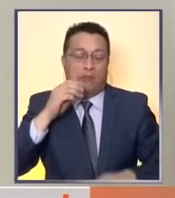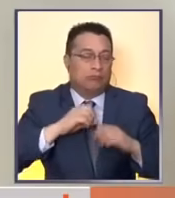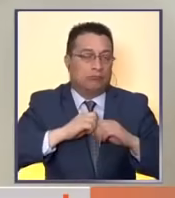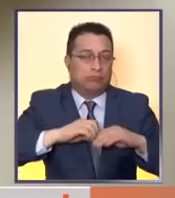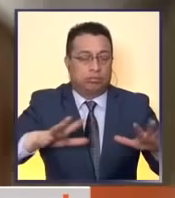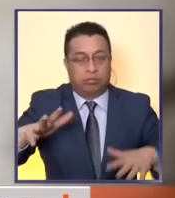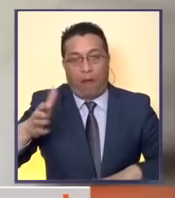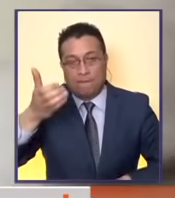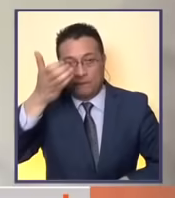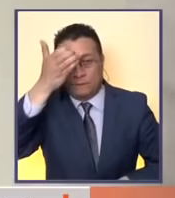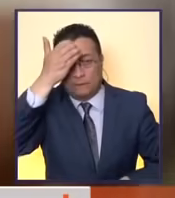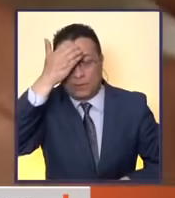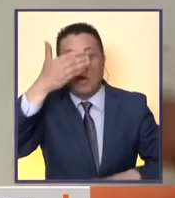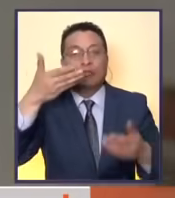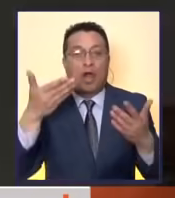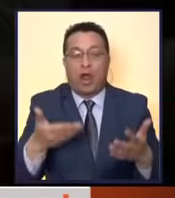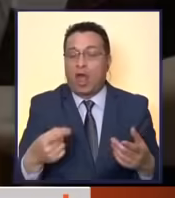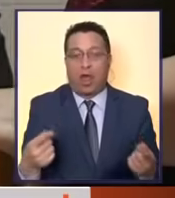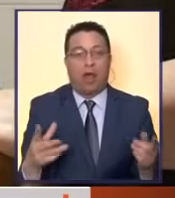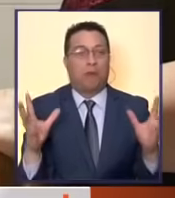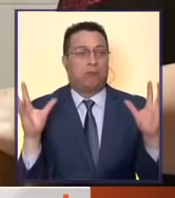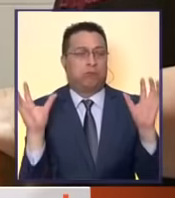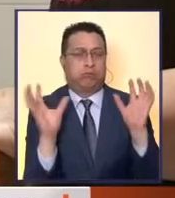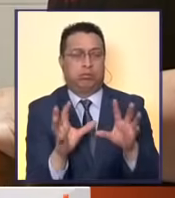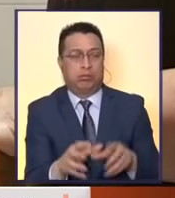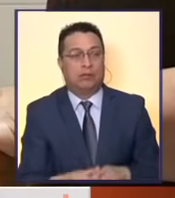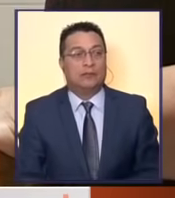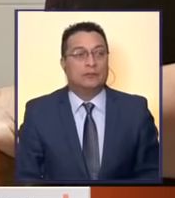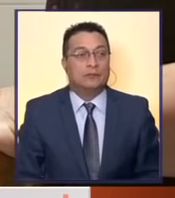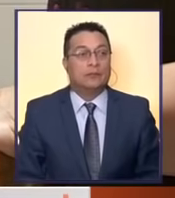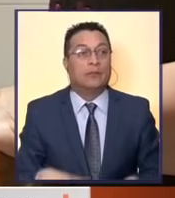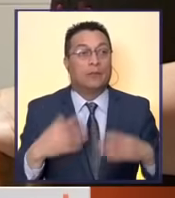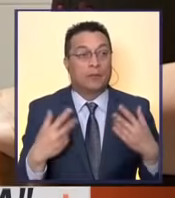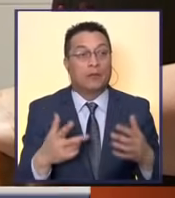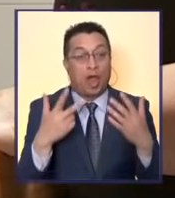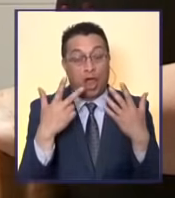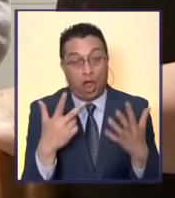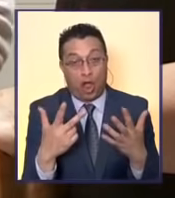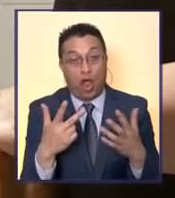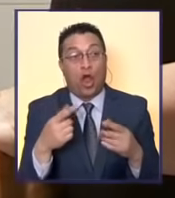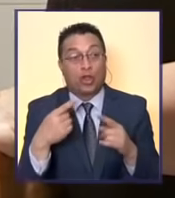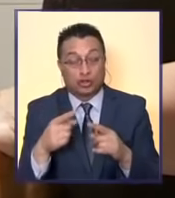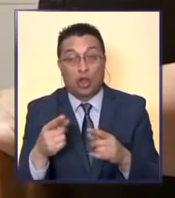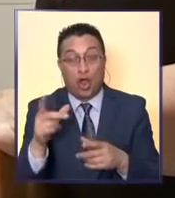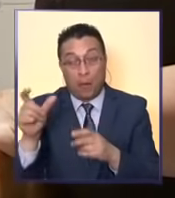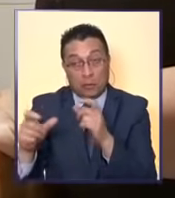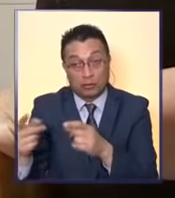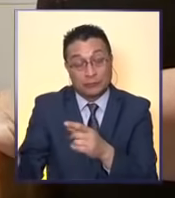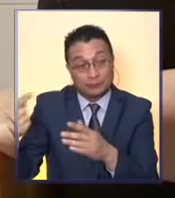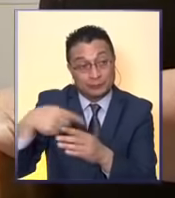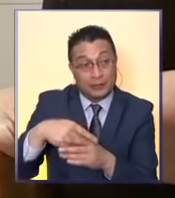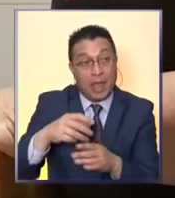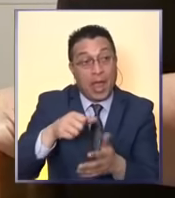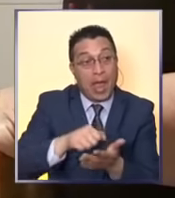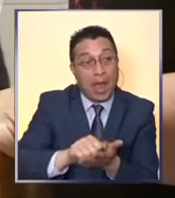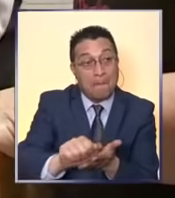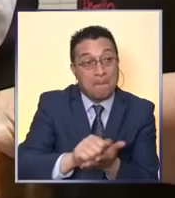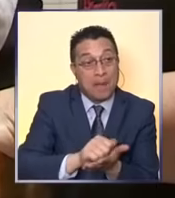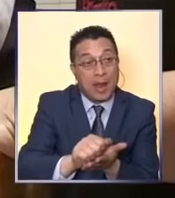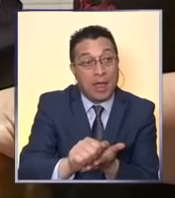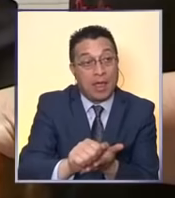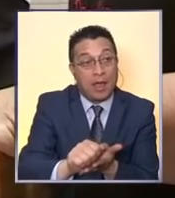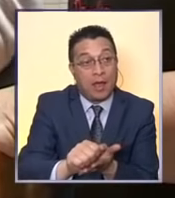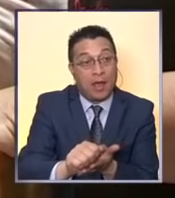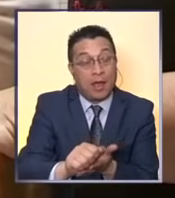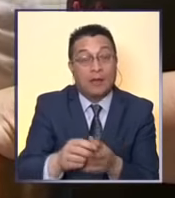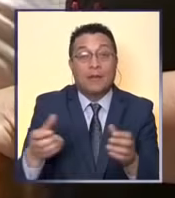fama después llegaría sola. Y en el 2008 vinieron a buscar nuestras empanadas los círculos